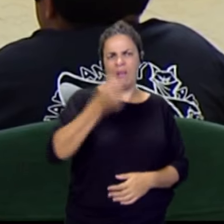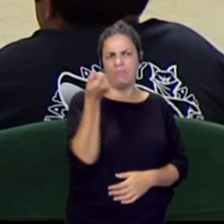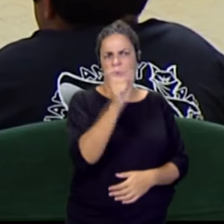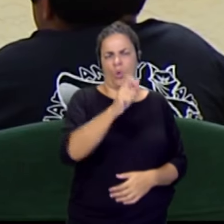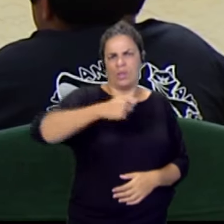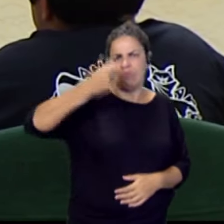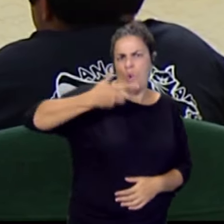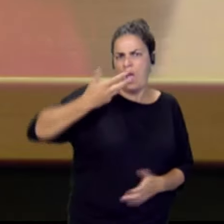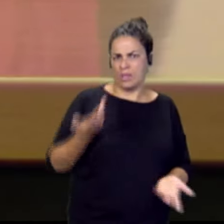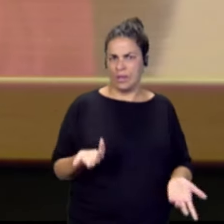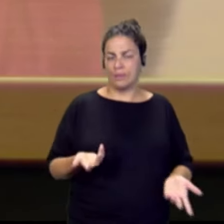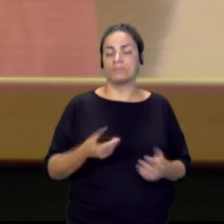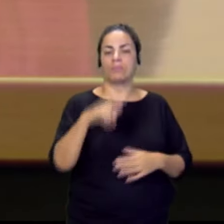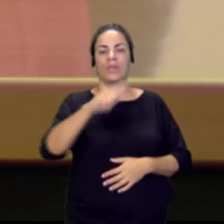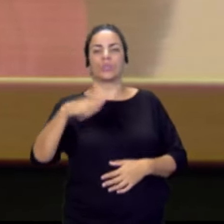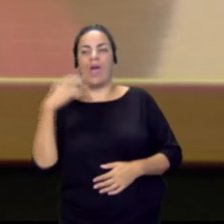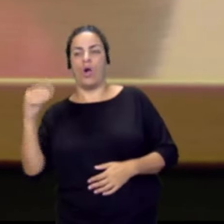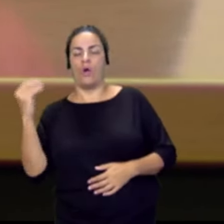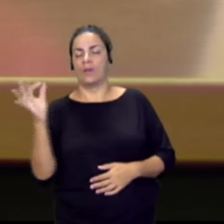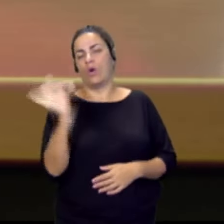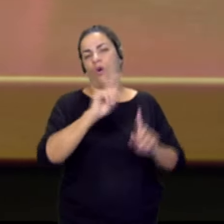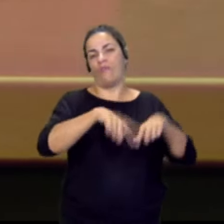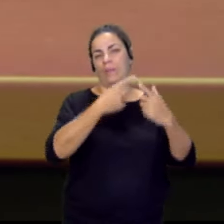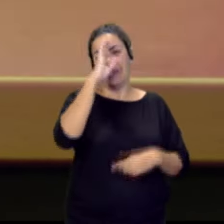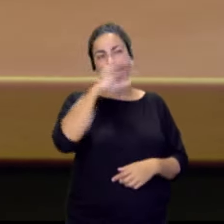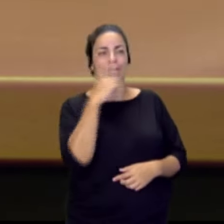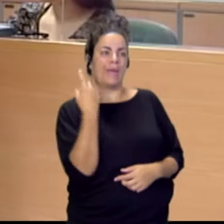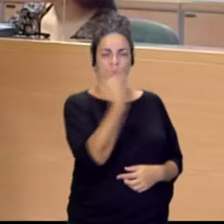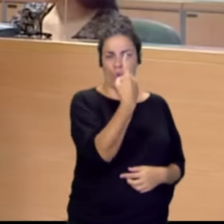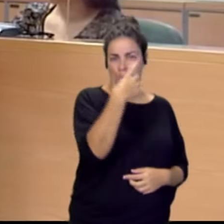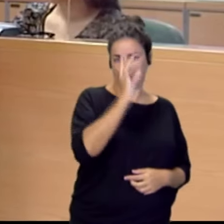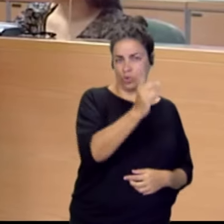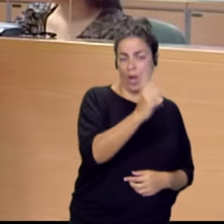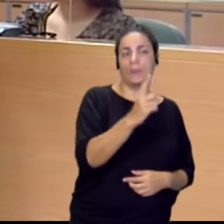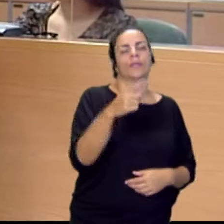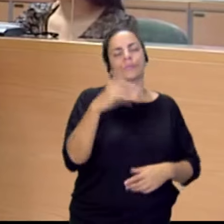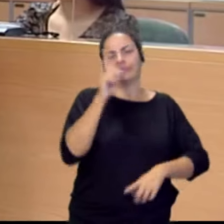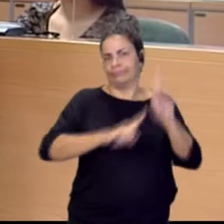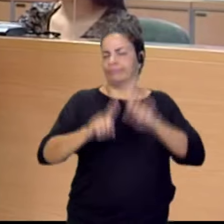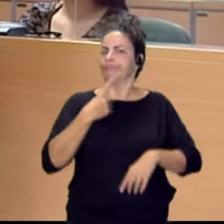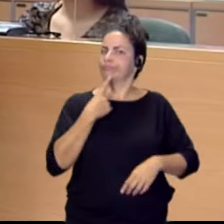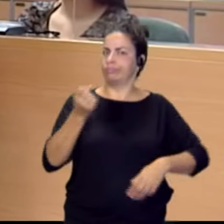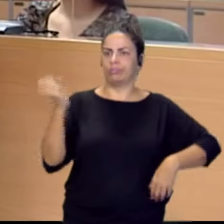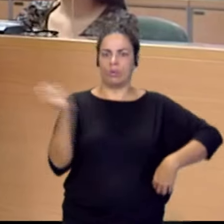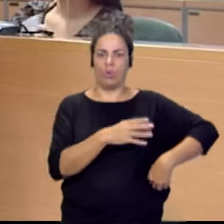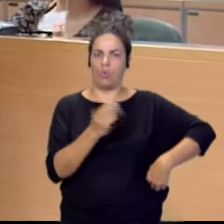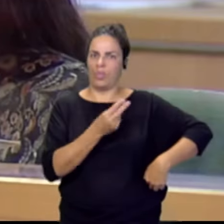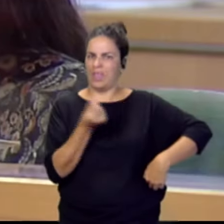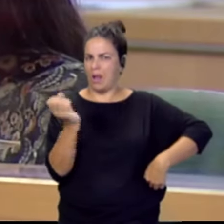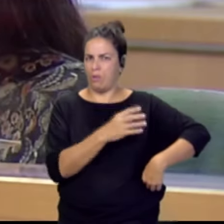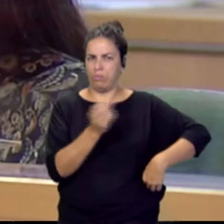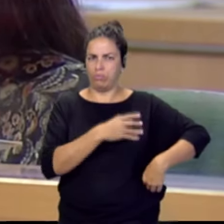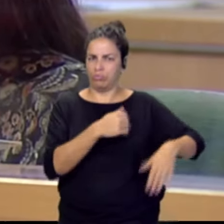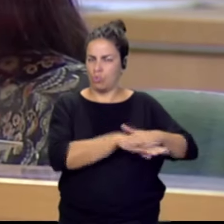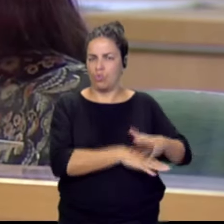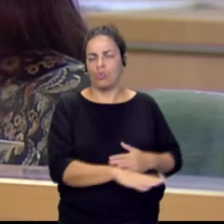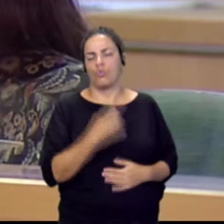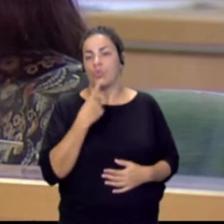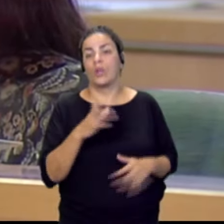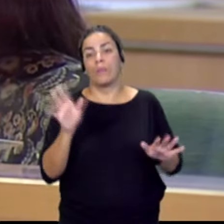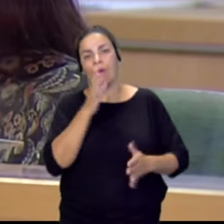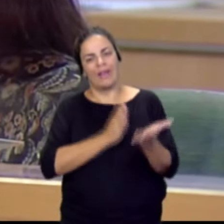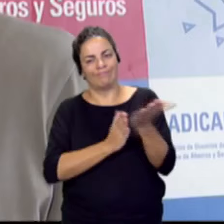Jóvenes y familias monoparentales son quienes más dificultades encuentran para ahorrar, pero ahora tienen una alternativa, el aval del Instituto de